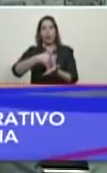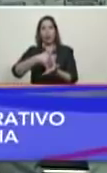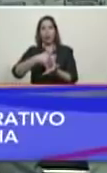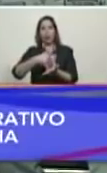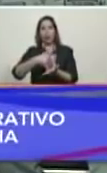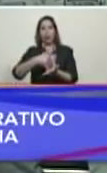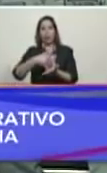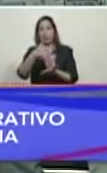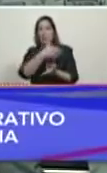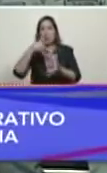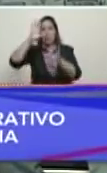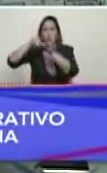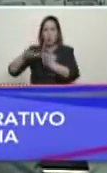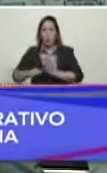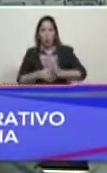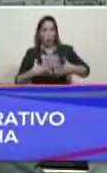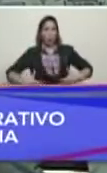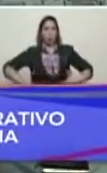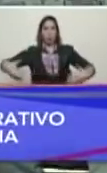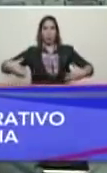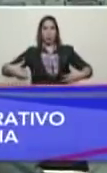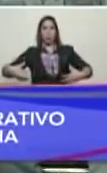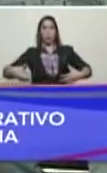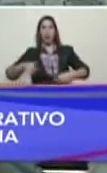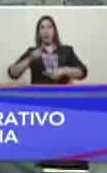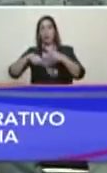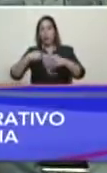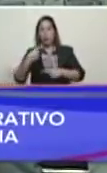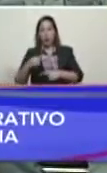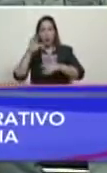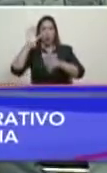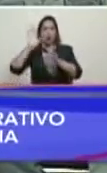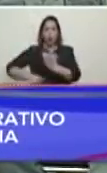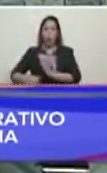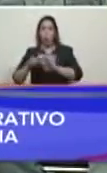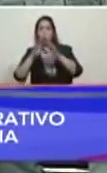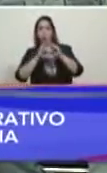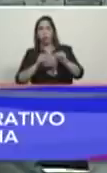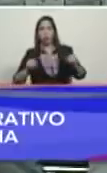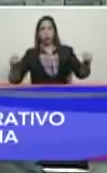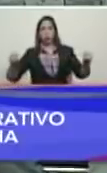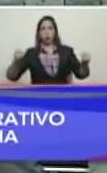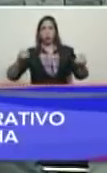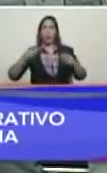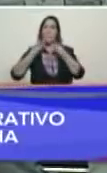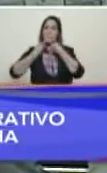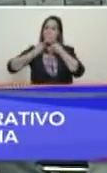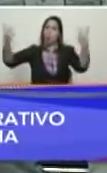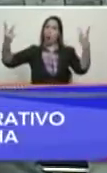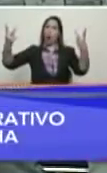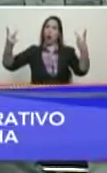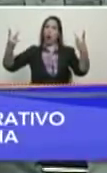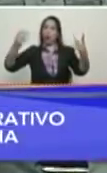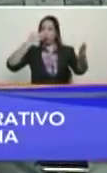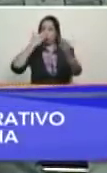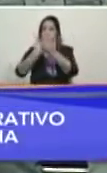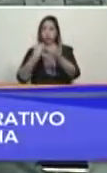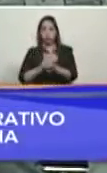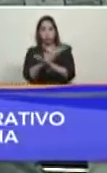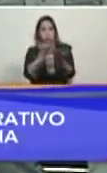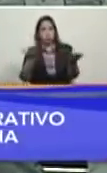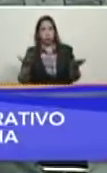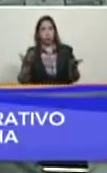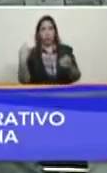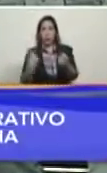nuestras riquezas, venir por nuestro territorio. Así lo denuncio ante ustedes,